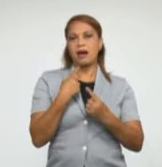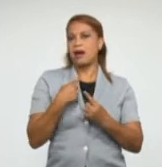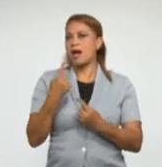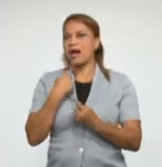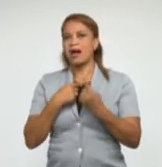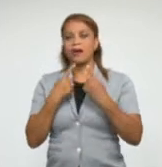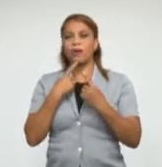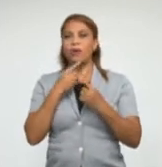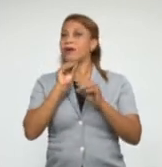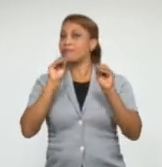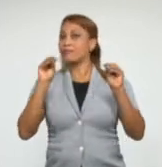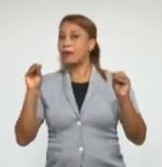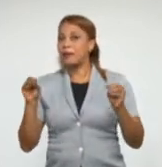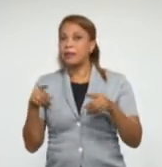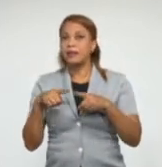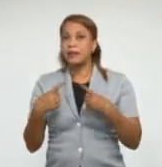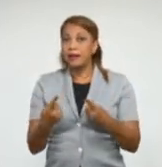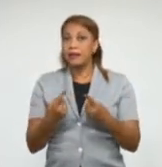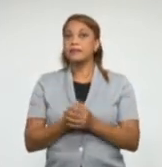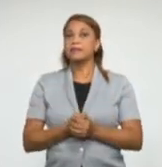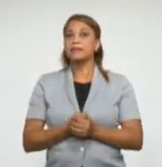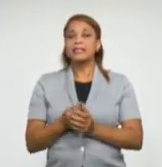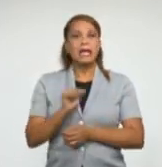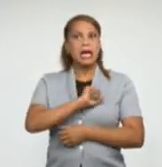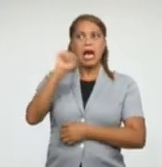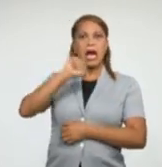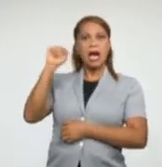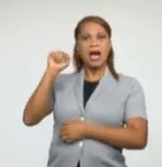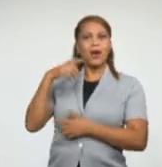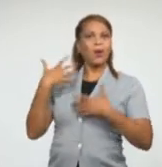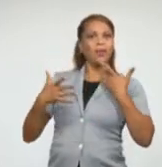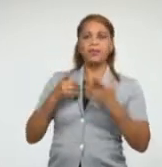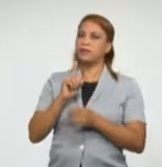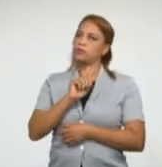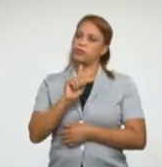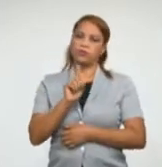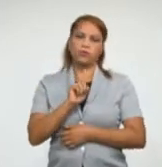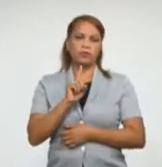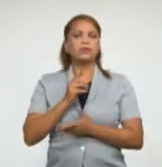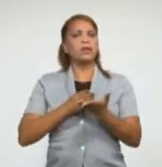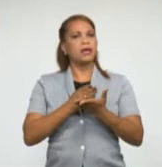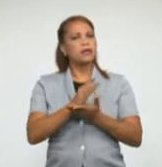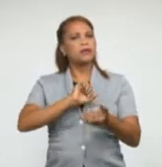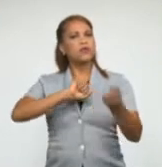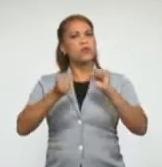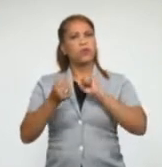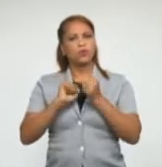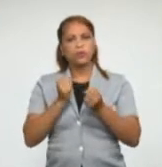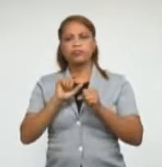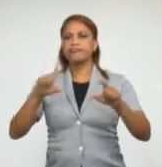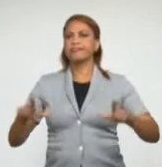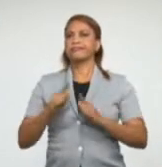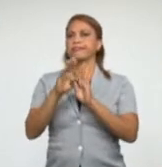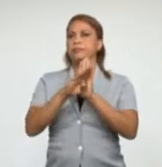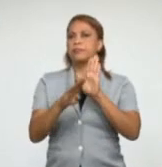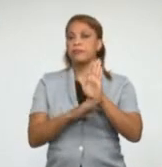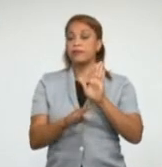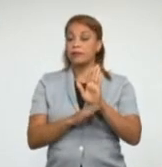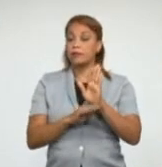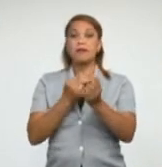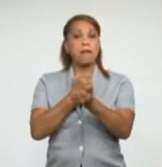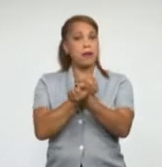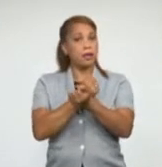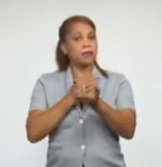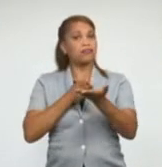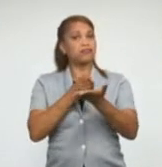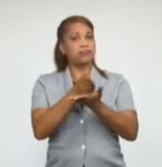llamado de un triunfo ni una falsa sensación de que no estamos en riesgo. Pero sí es un llamado de decir que estamos